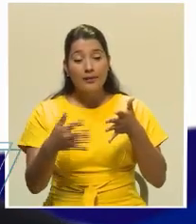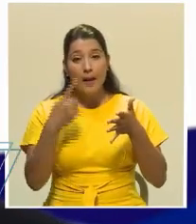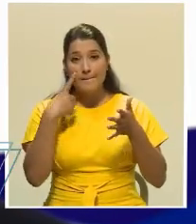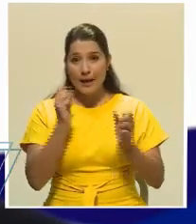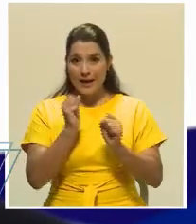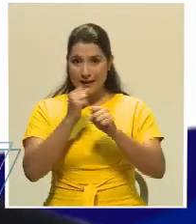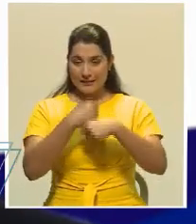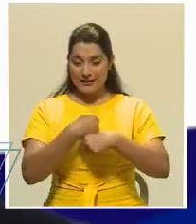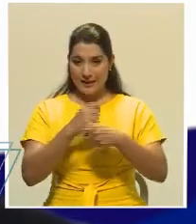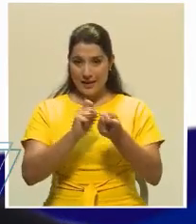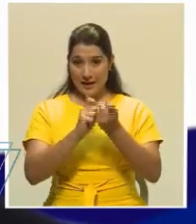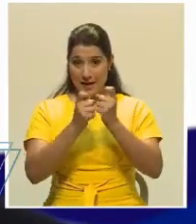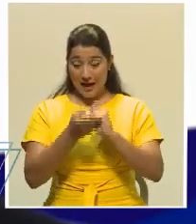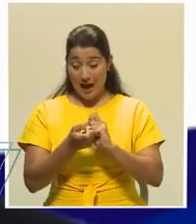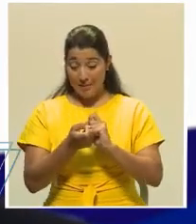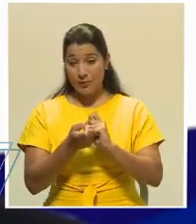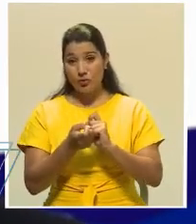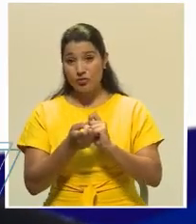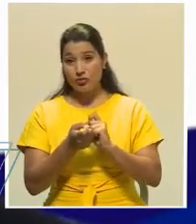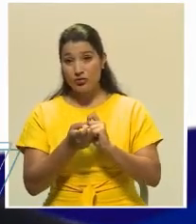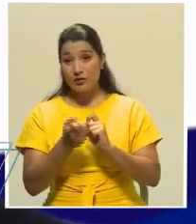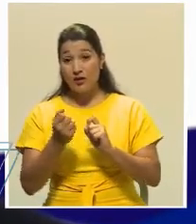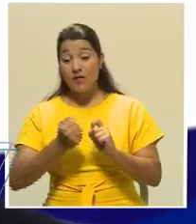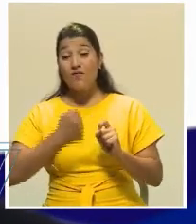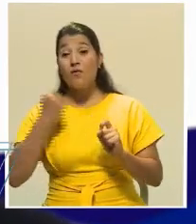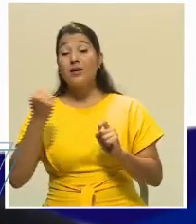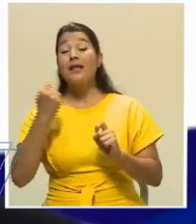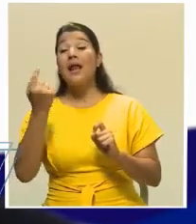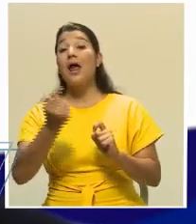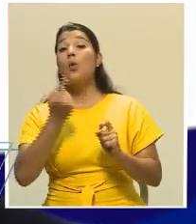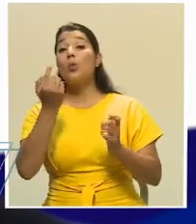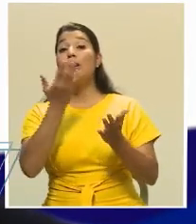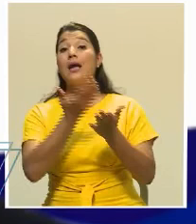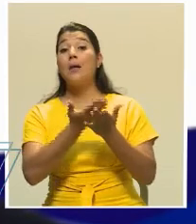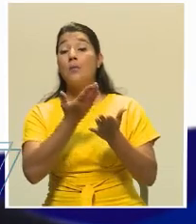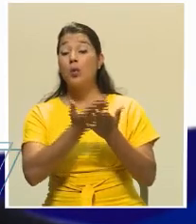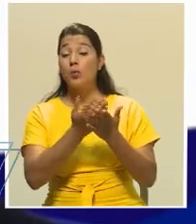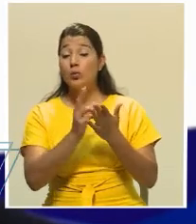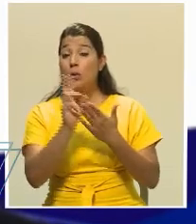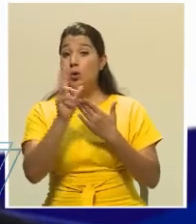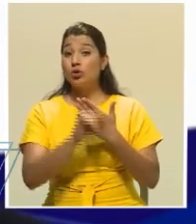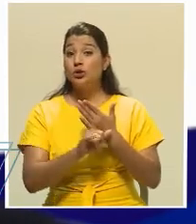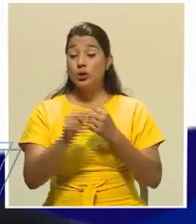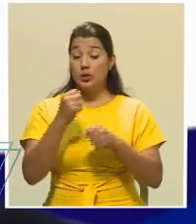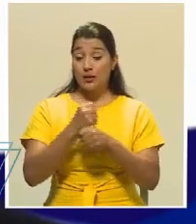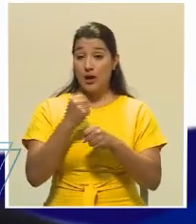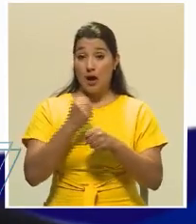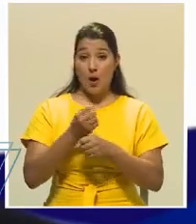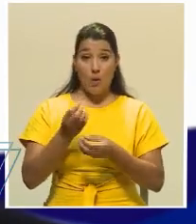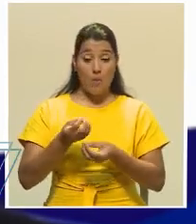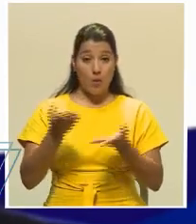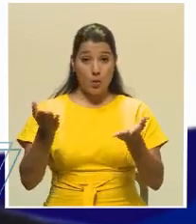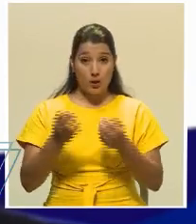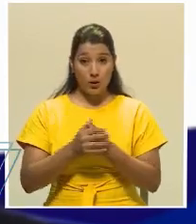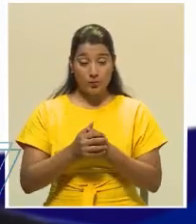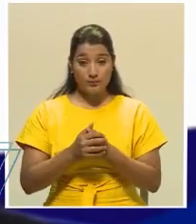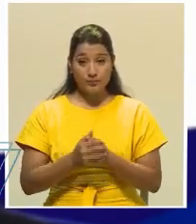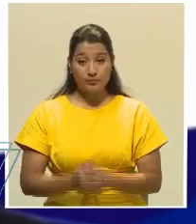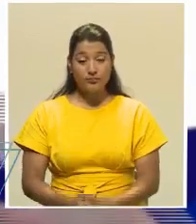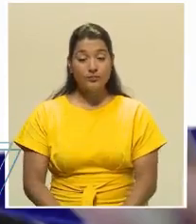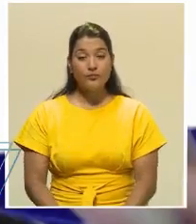cambios estructurales. El único que está ahí sobre la mesa es el de empleo público, que es